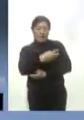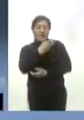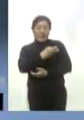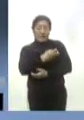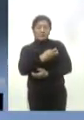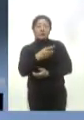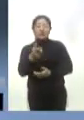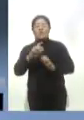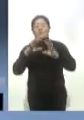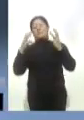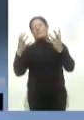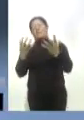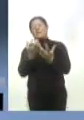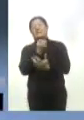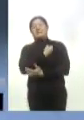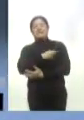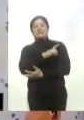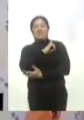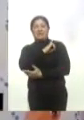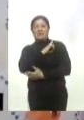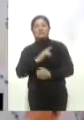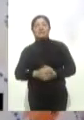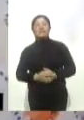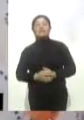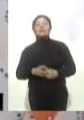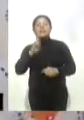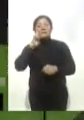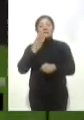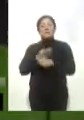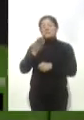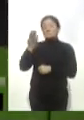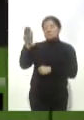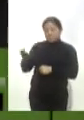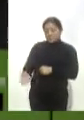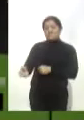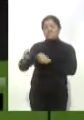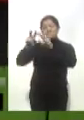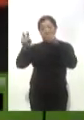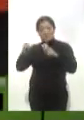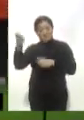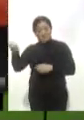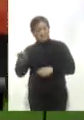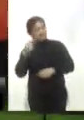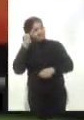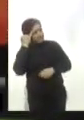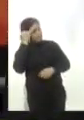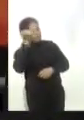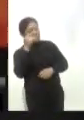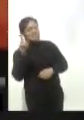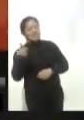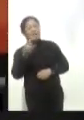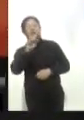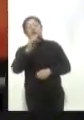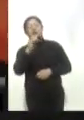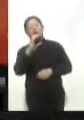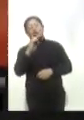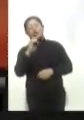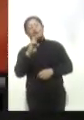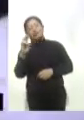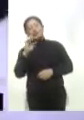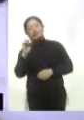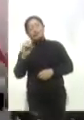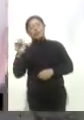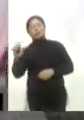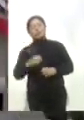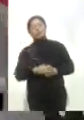a un planeta más saludable. La responsable de este tema a nivel estatal, Socorro Espinosa, informó que a través de la Coordinación